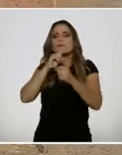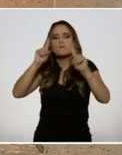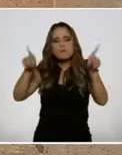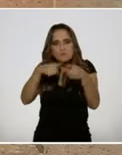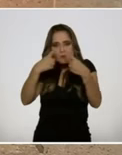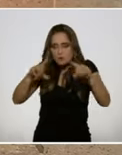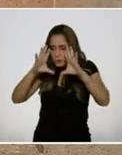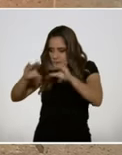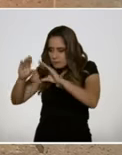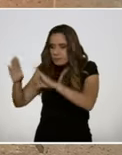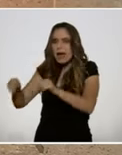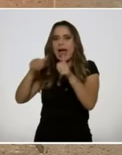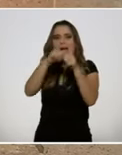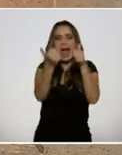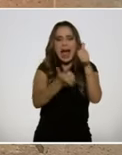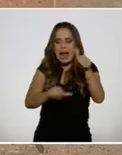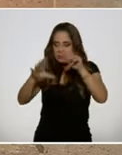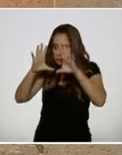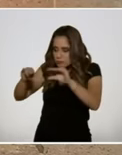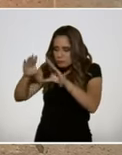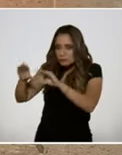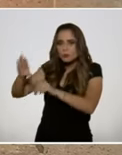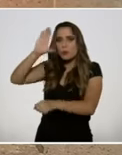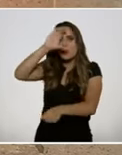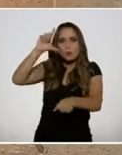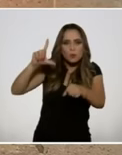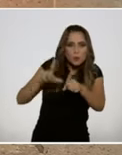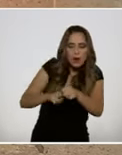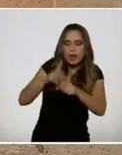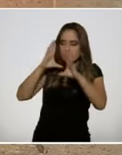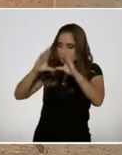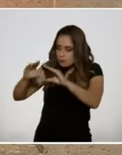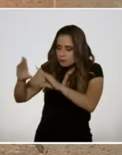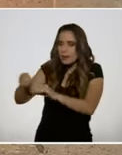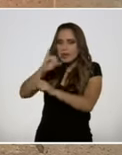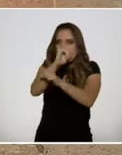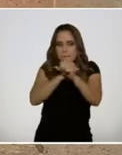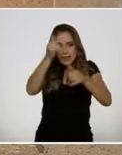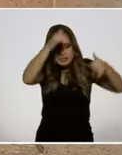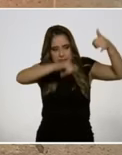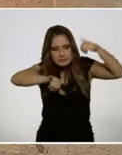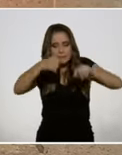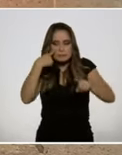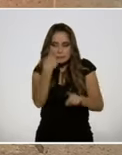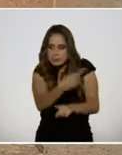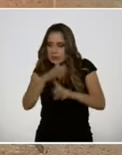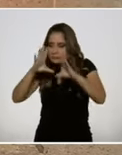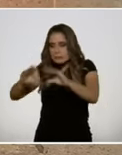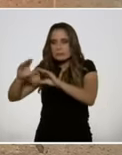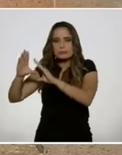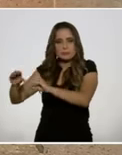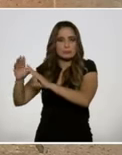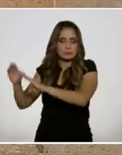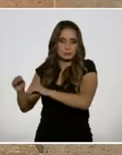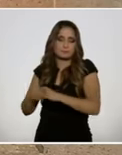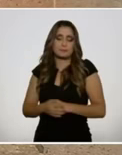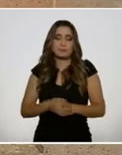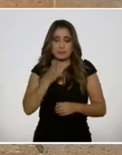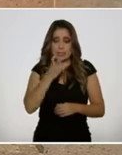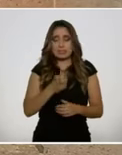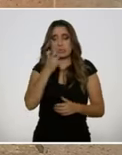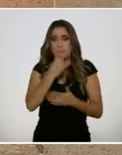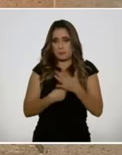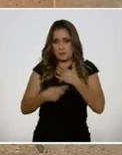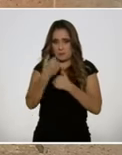impulso a las bellas artes, el intercambio cultural con el extranjero y la investigación científica. Este gran proyecto educativo se